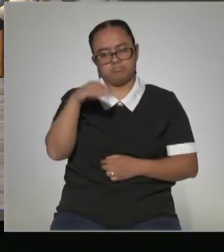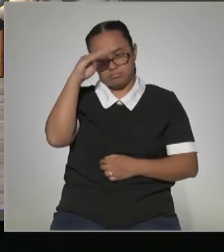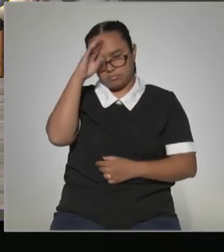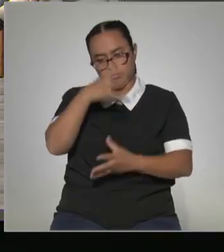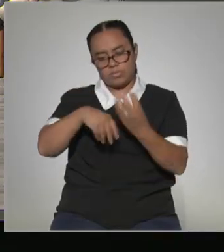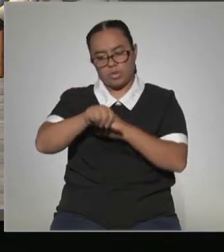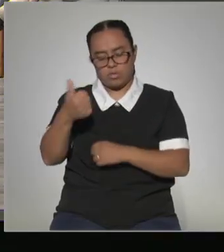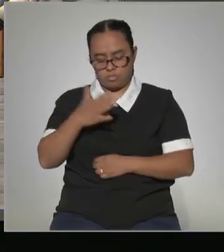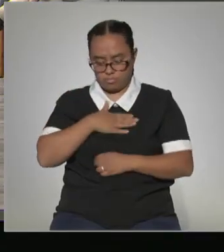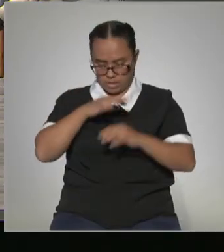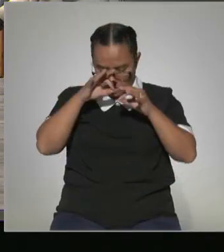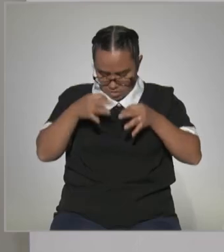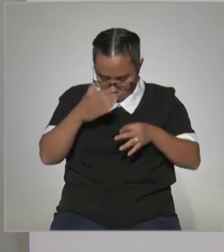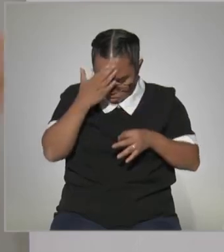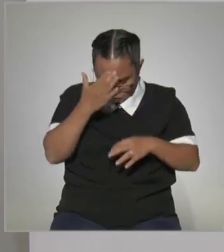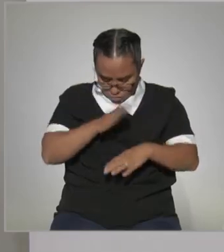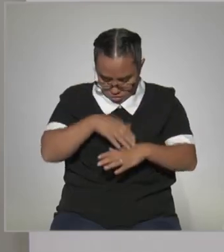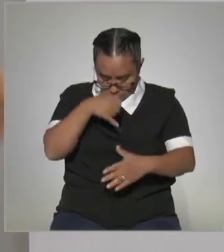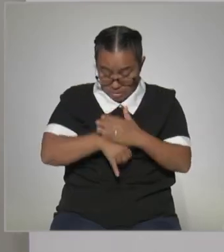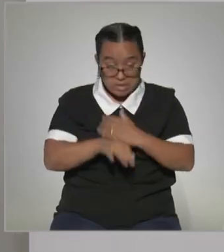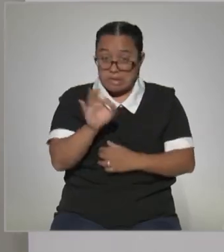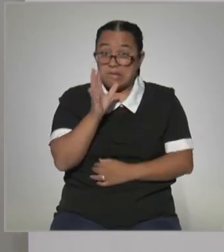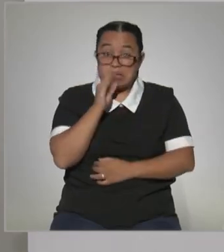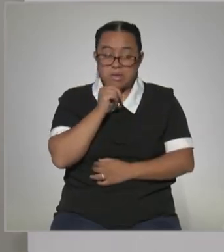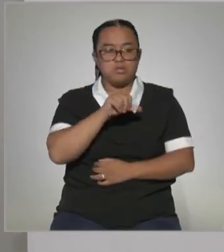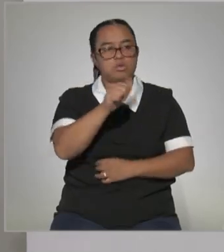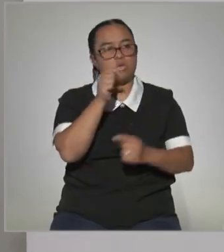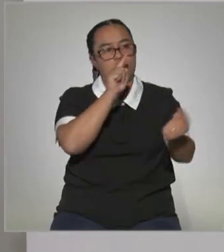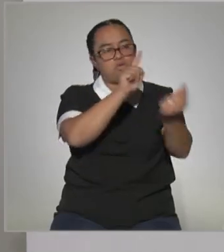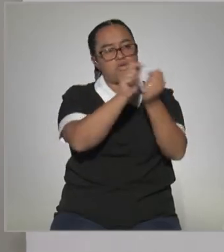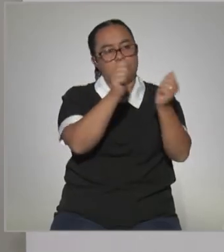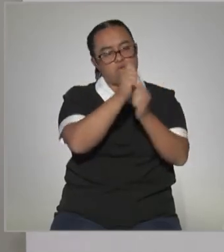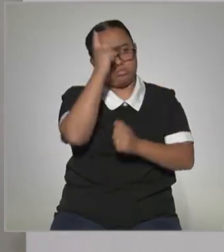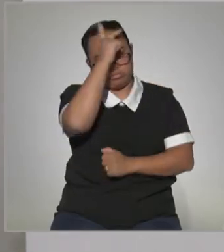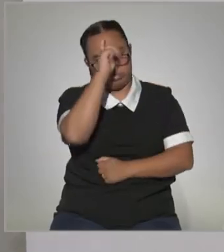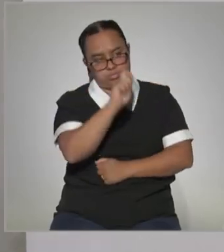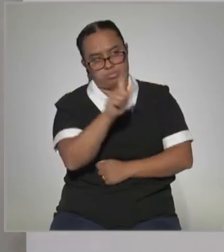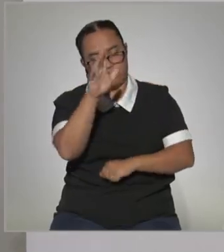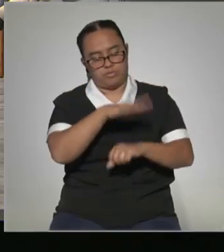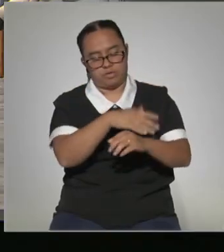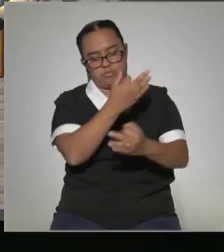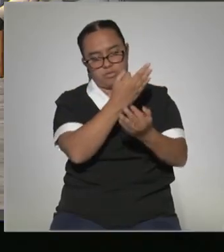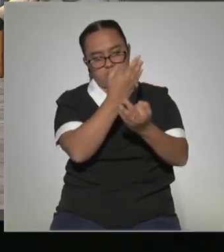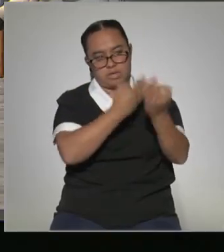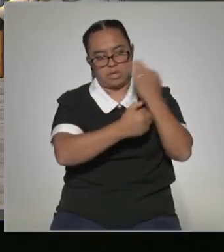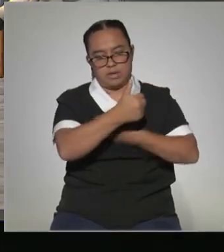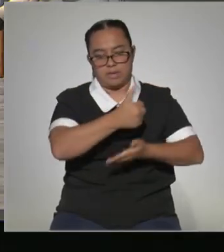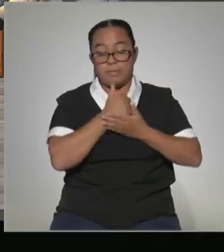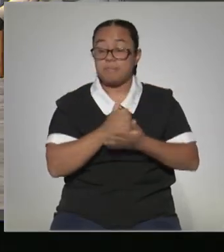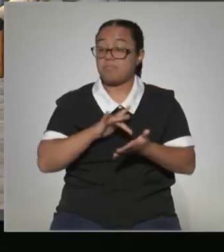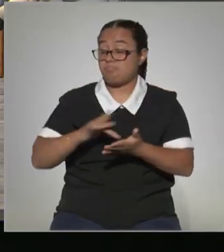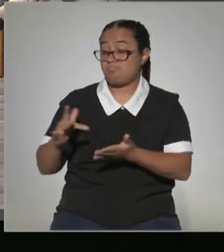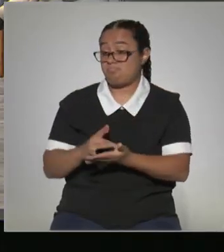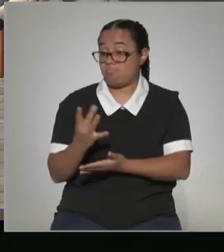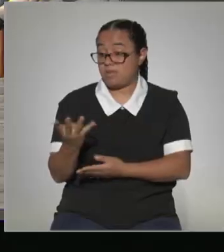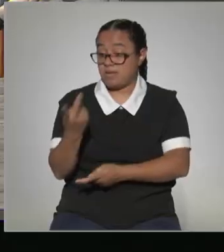quien se conozca a sí mismo, y si no se puede, buscar ayuda con salud mental, un profesionista. Muchísimas gracias. Gracias a los 4.